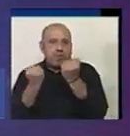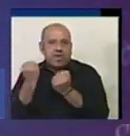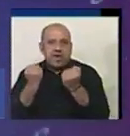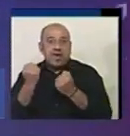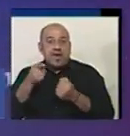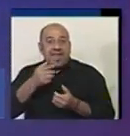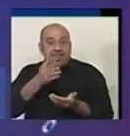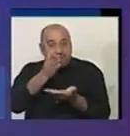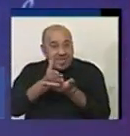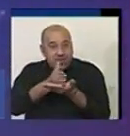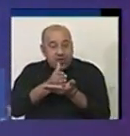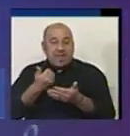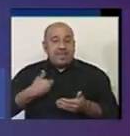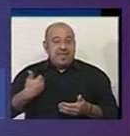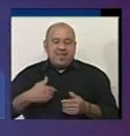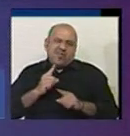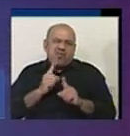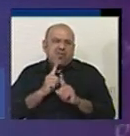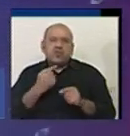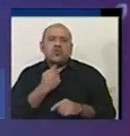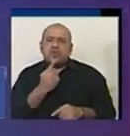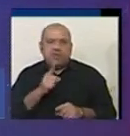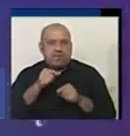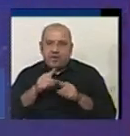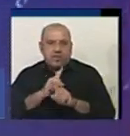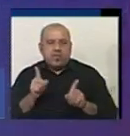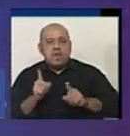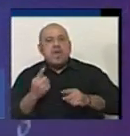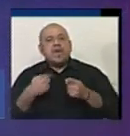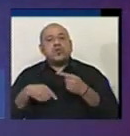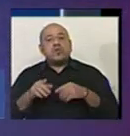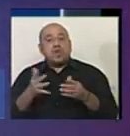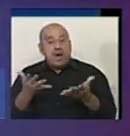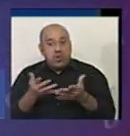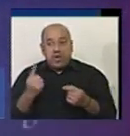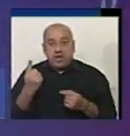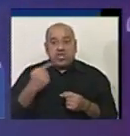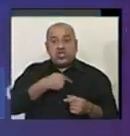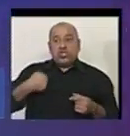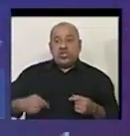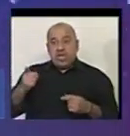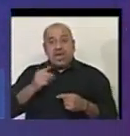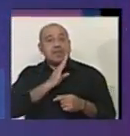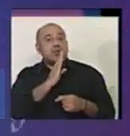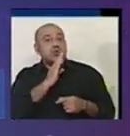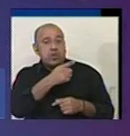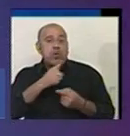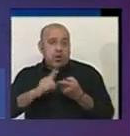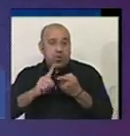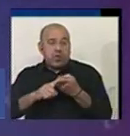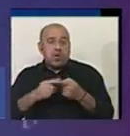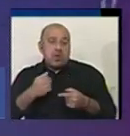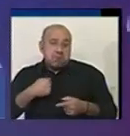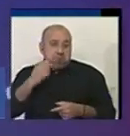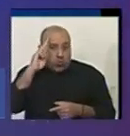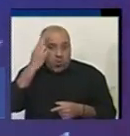ahí este acuerdo, digamos, o este cese al fuego, si vos querés, nos conviene a nosotros, ¿no? Porque